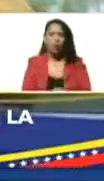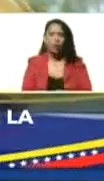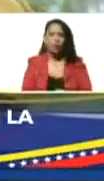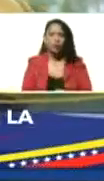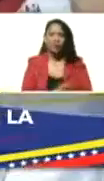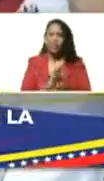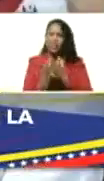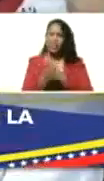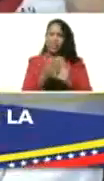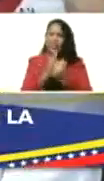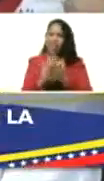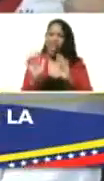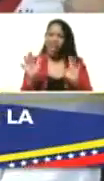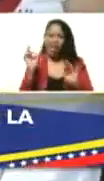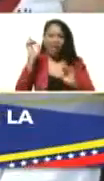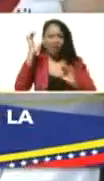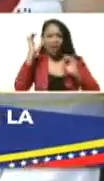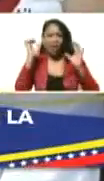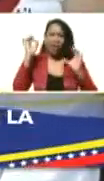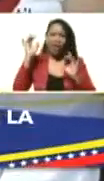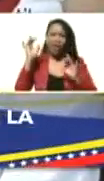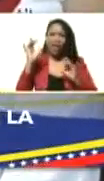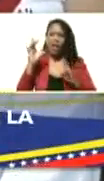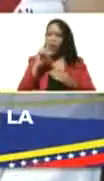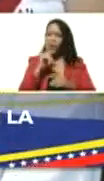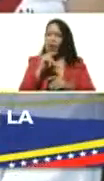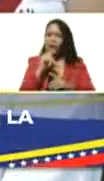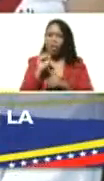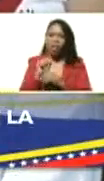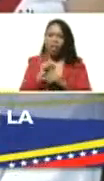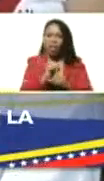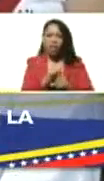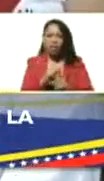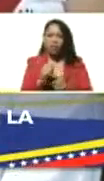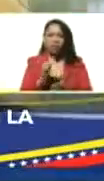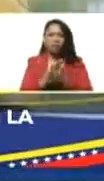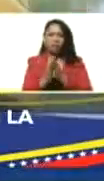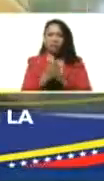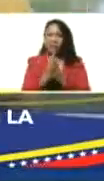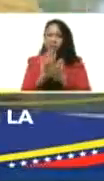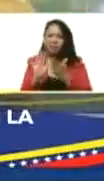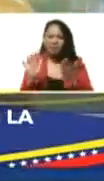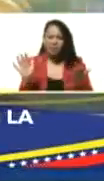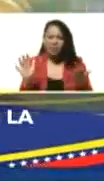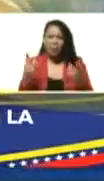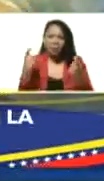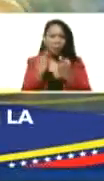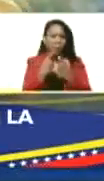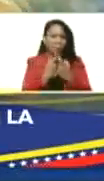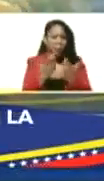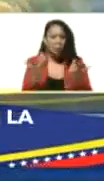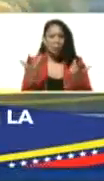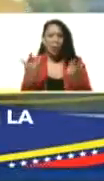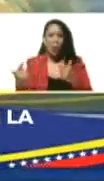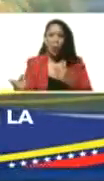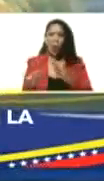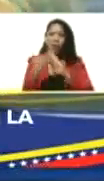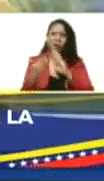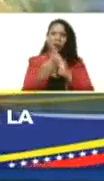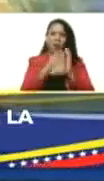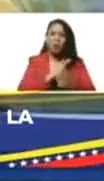de diatribas insensatas. Basta de peleas en contra del